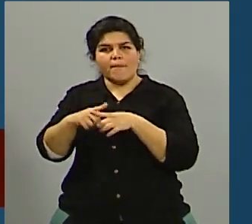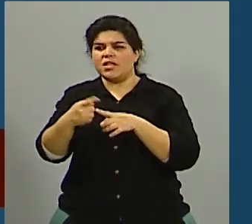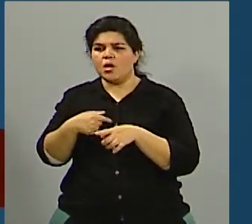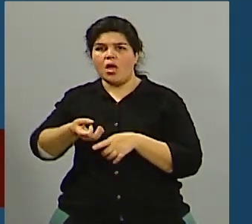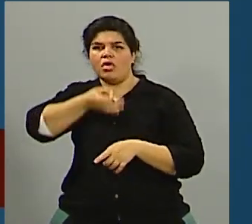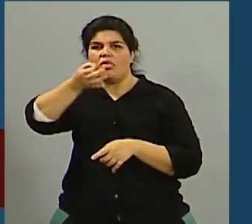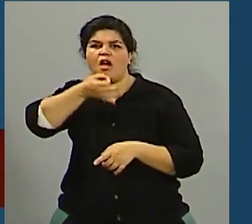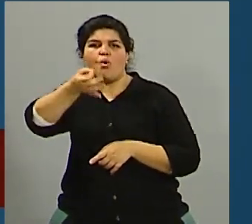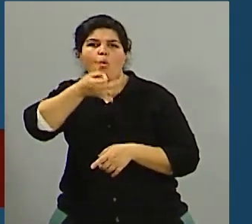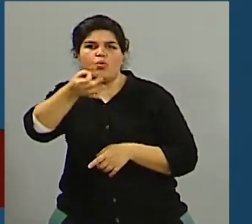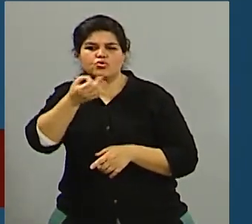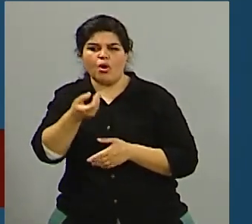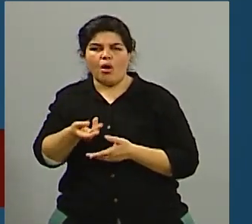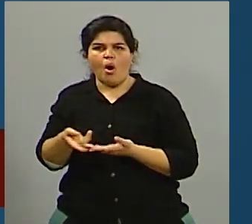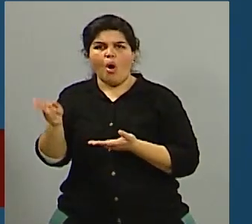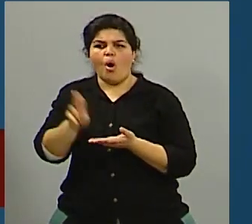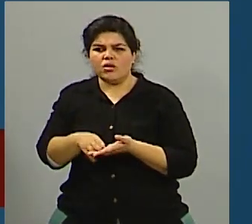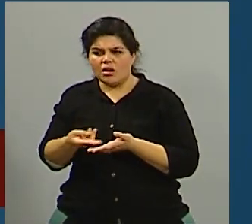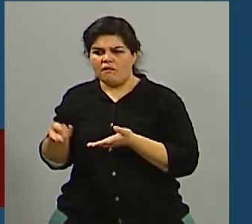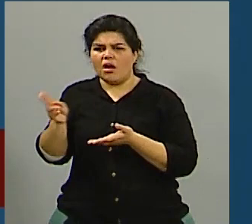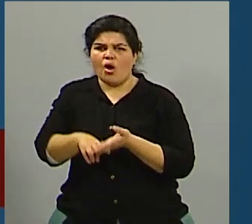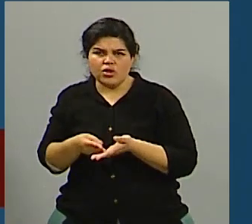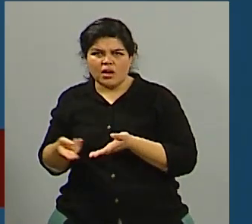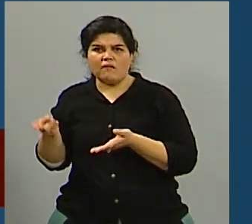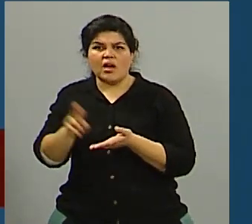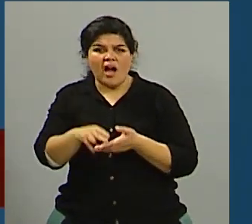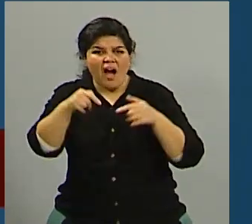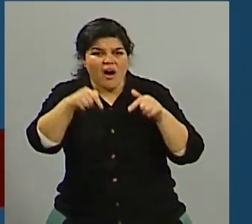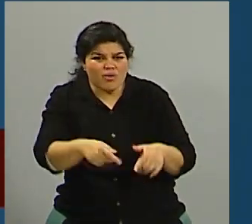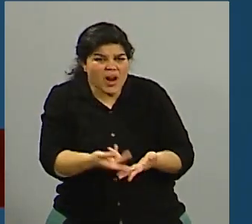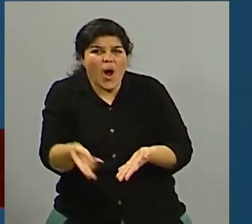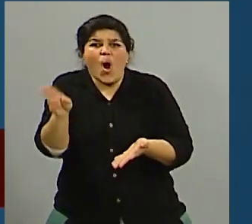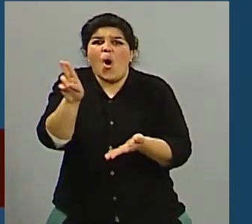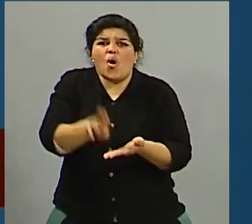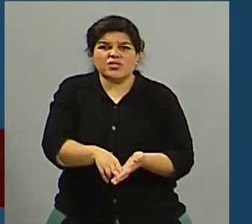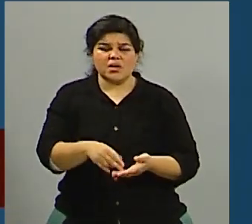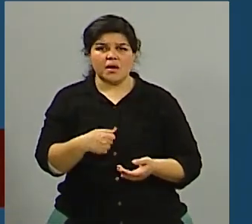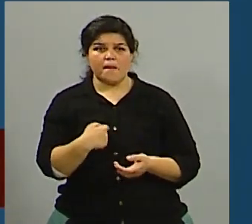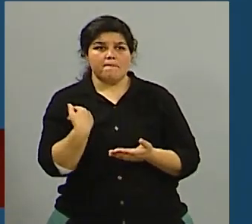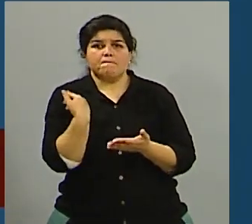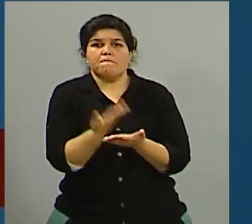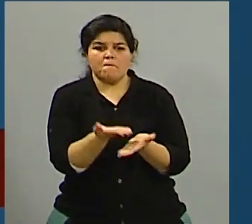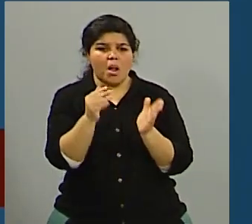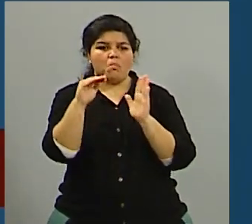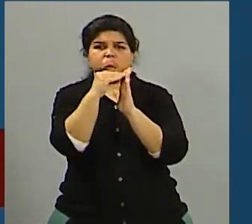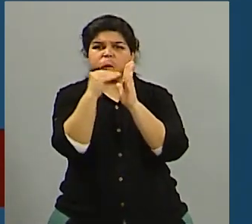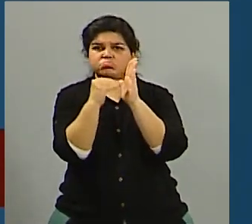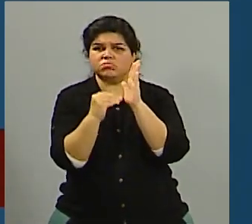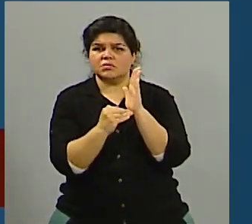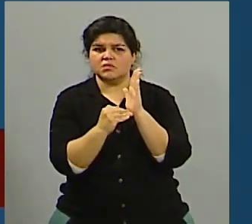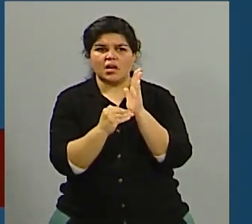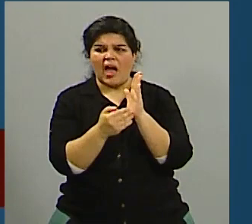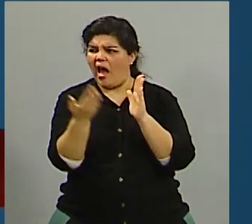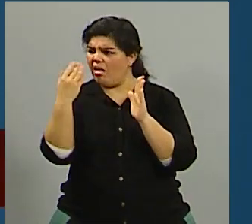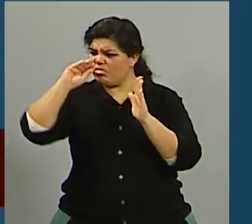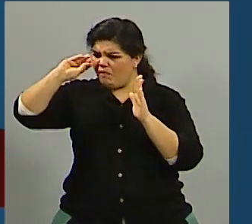Sí. que vuelven a revivir, ¿no? Ujú. Candidatos que proponen políticas que ya vimos que fracasaron, los que vimos en aquel momento